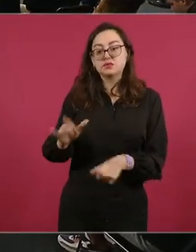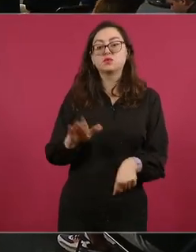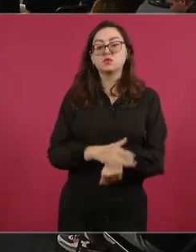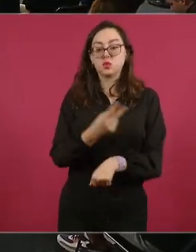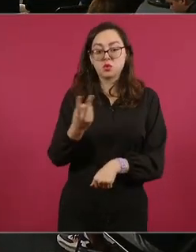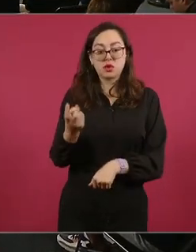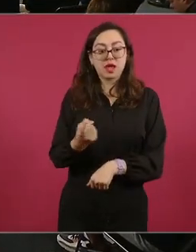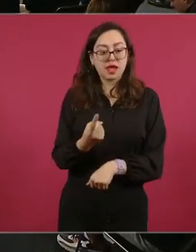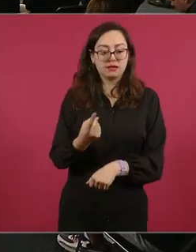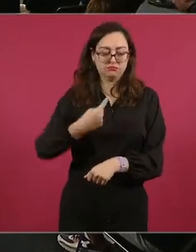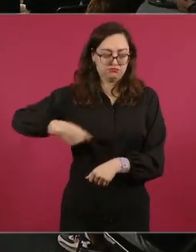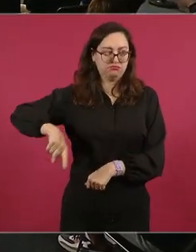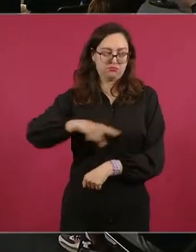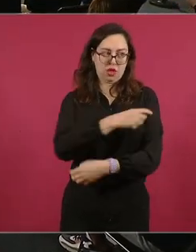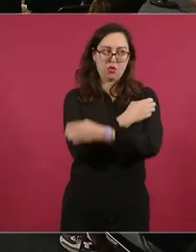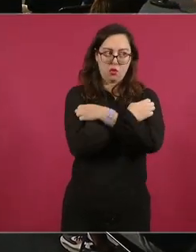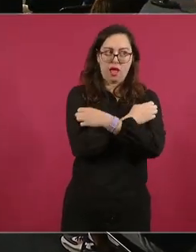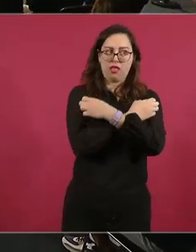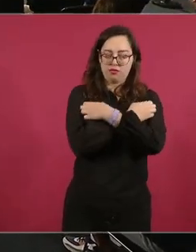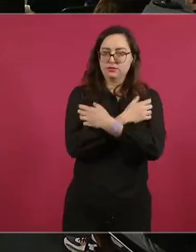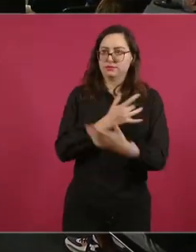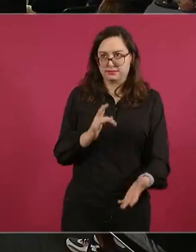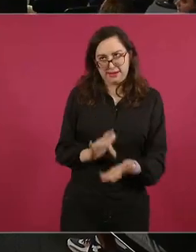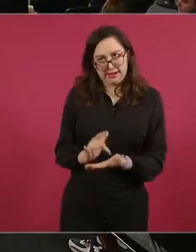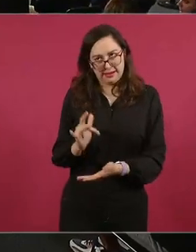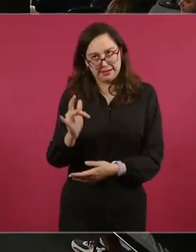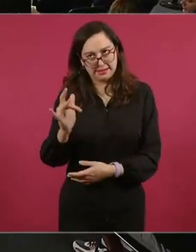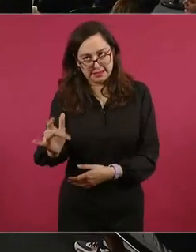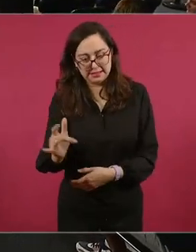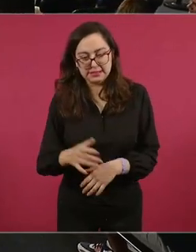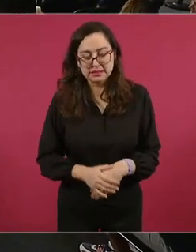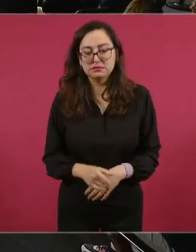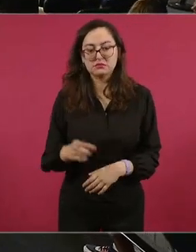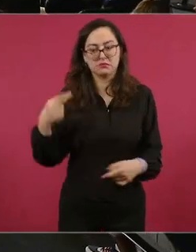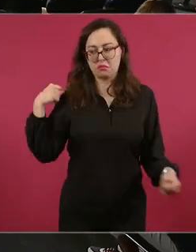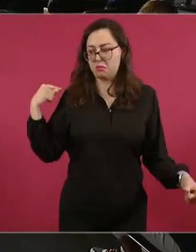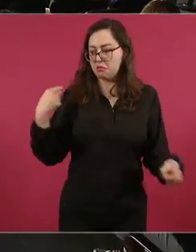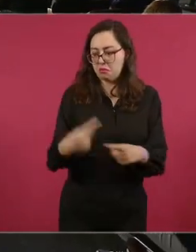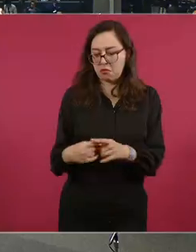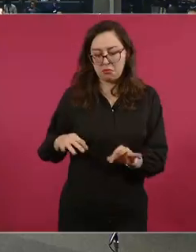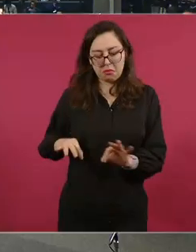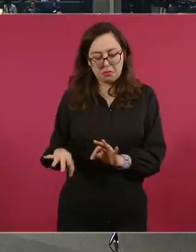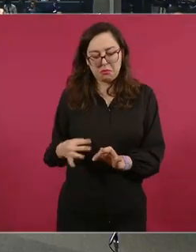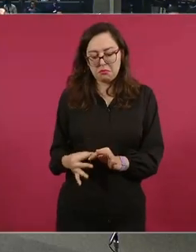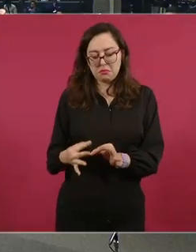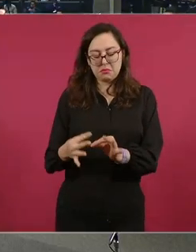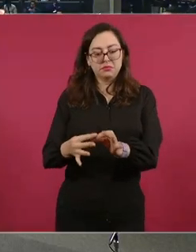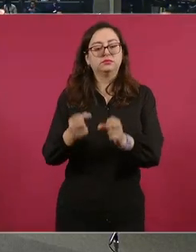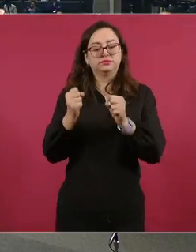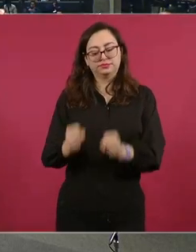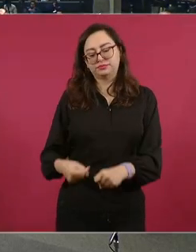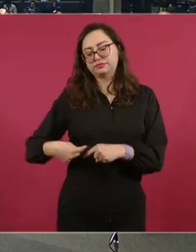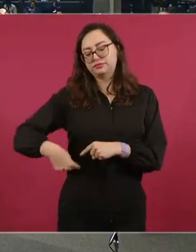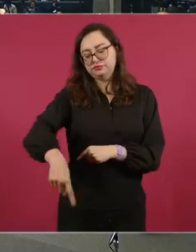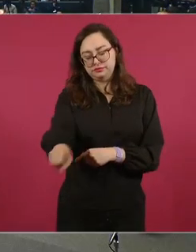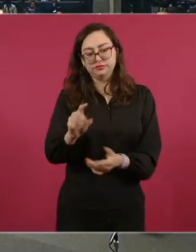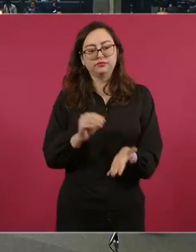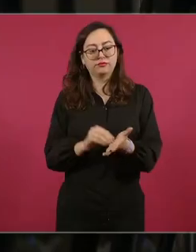gente educada ser agradecidos, ¿no? Entonces, muchas gracias por todo lo que ha hecho y seguramente por lo que hará en los